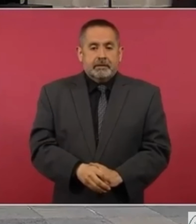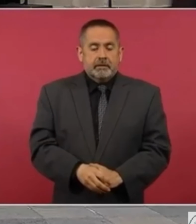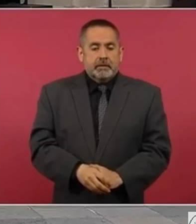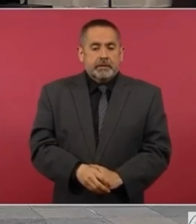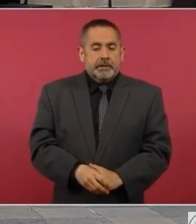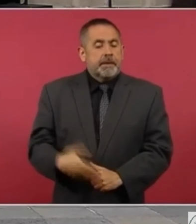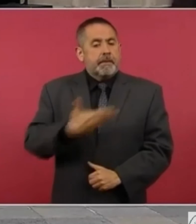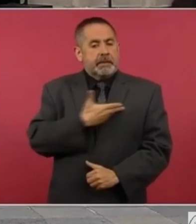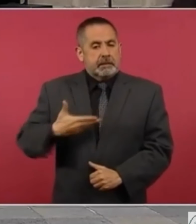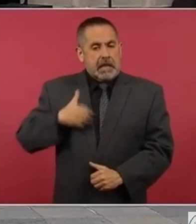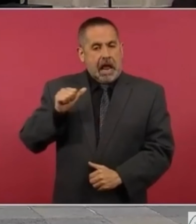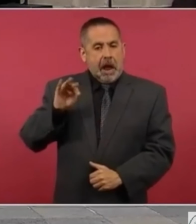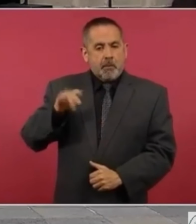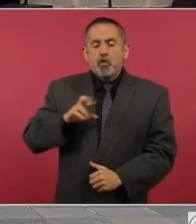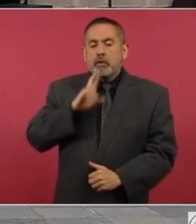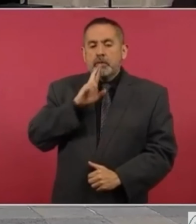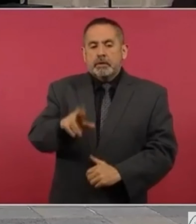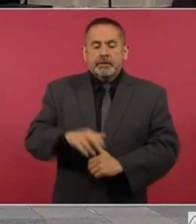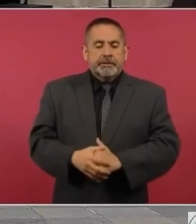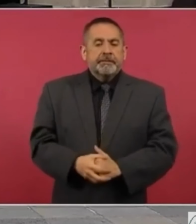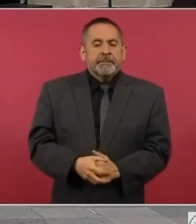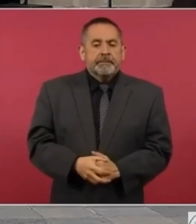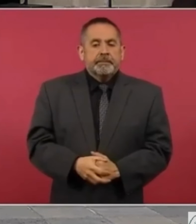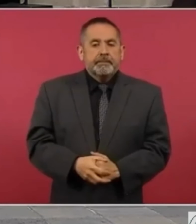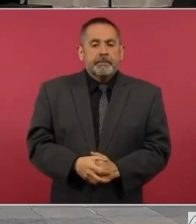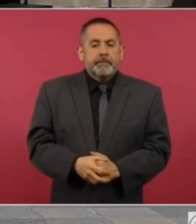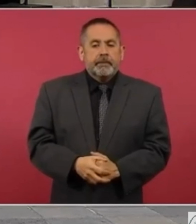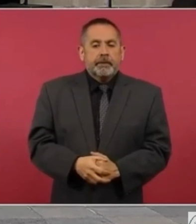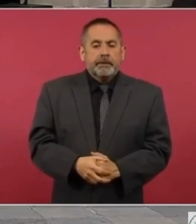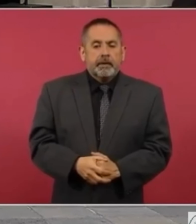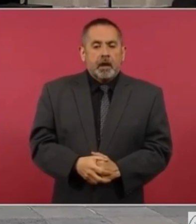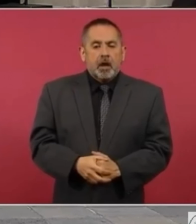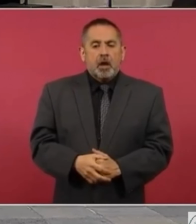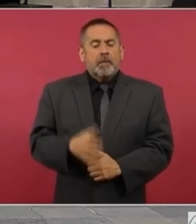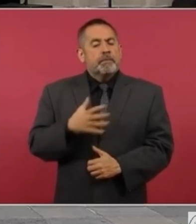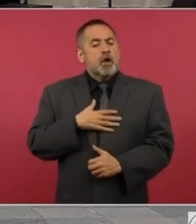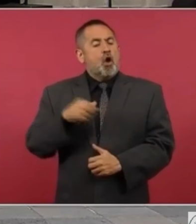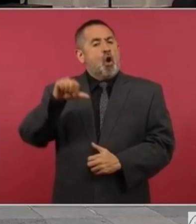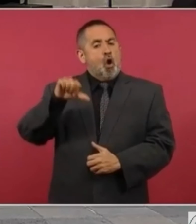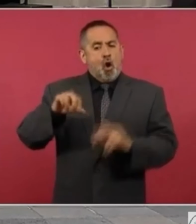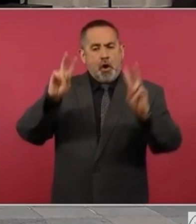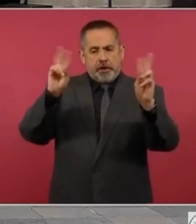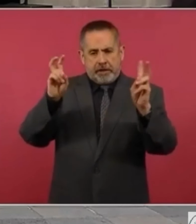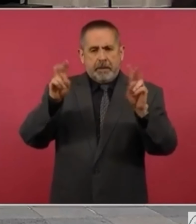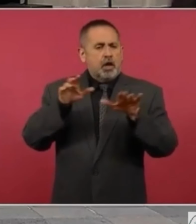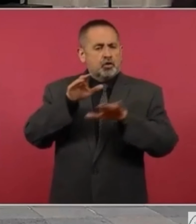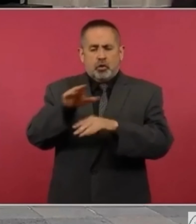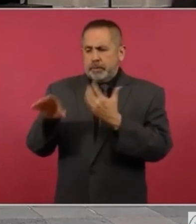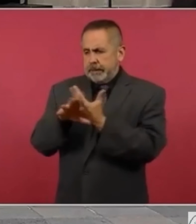Bueno, pues tratamos el tema migratorio de manera amplia.